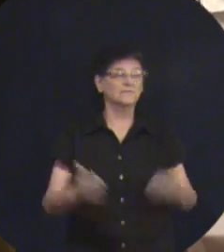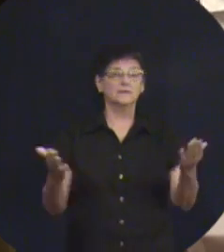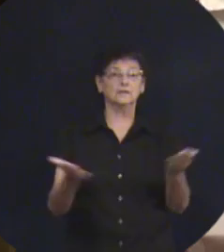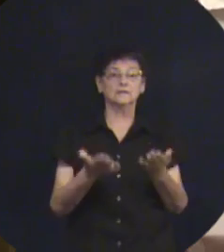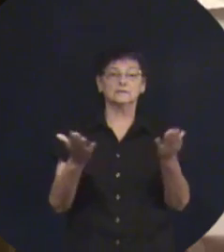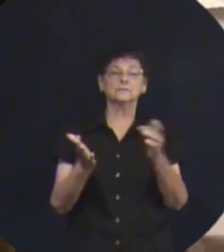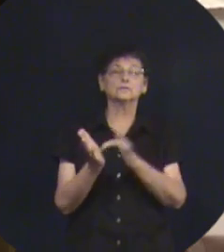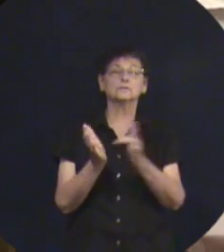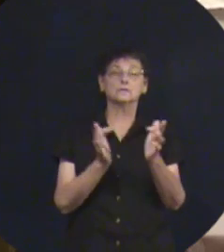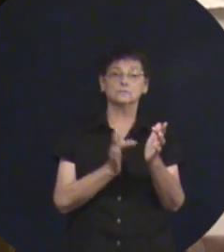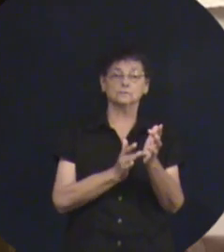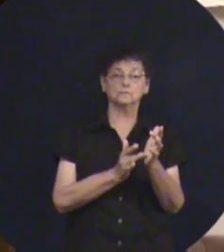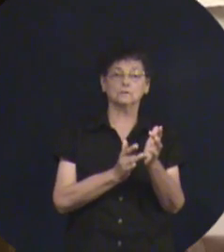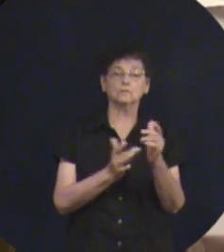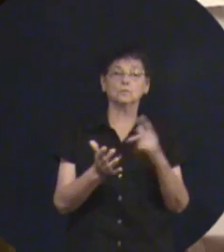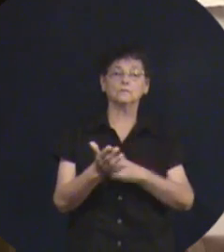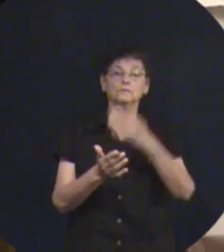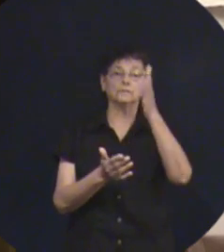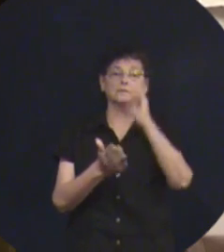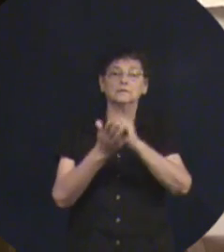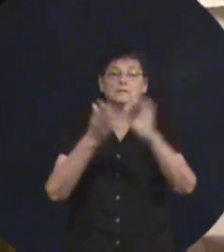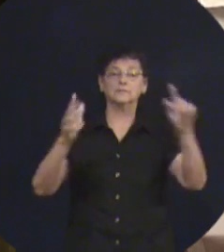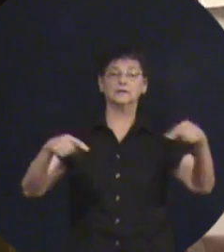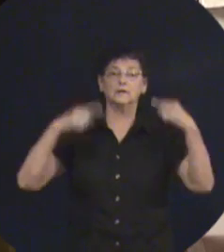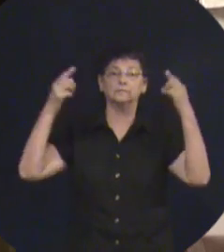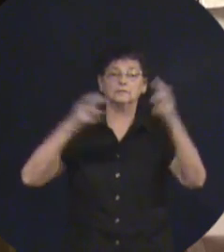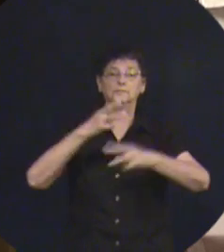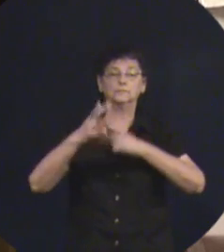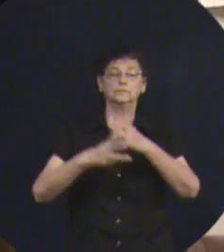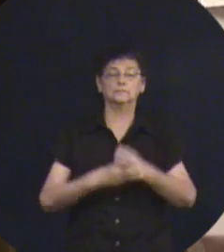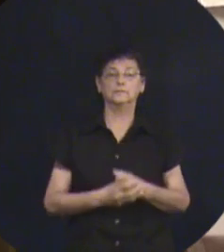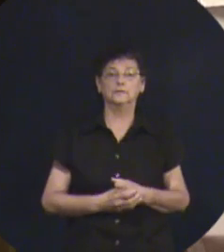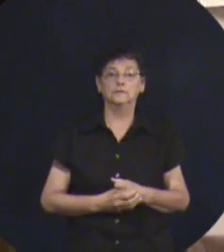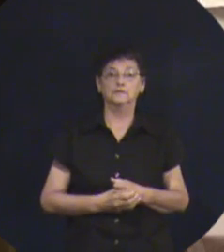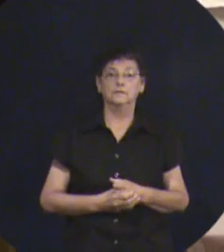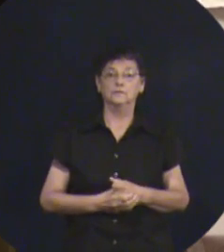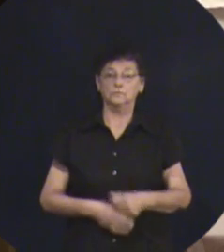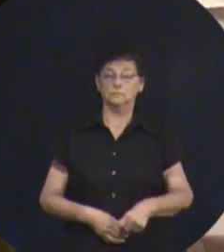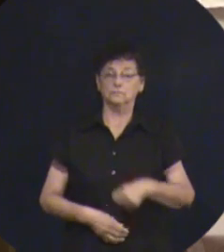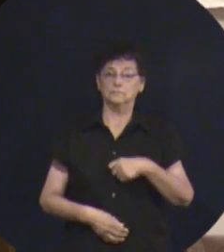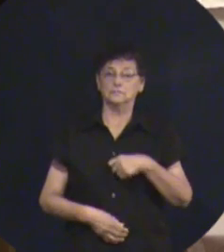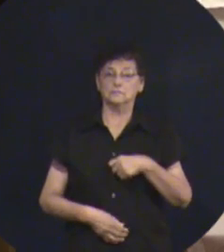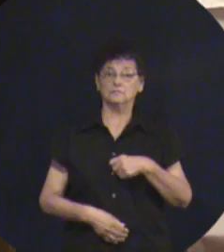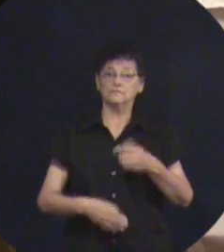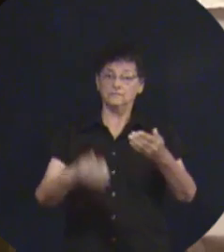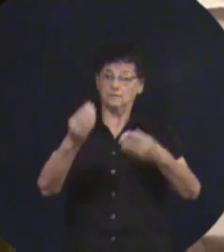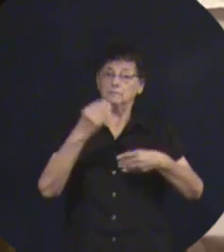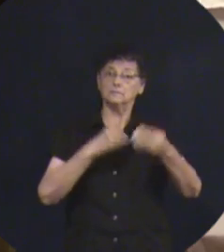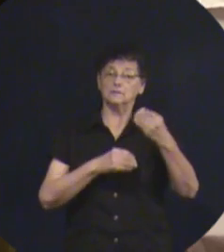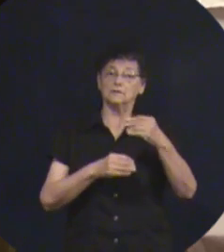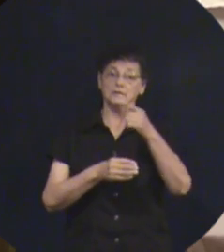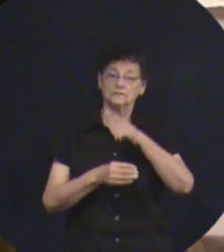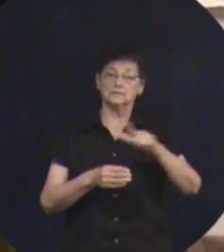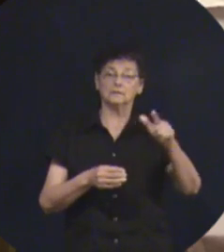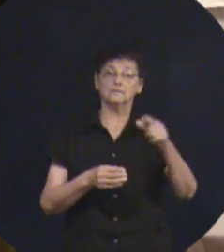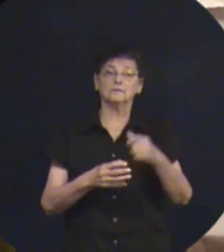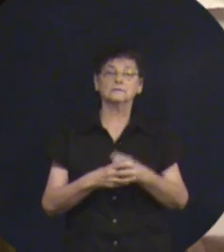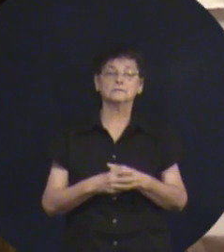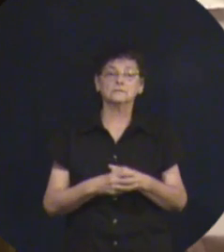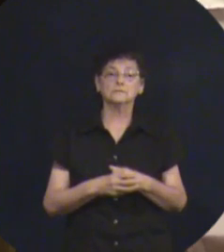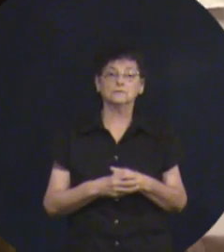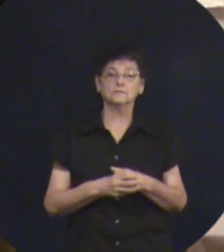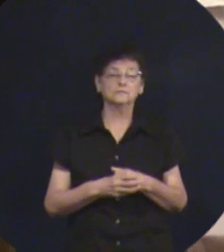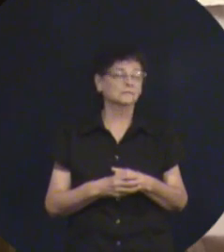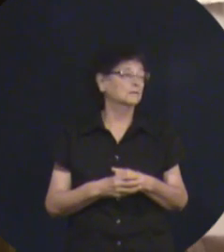Este es Jesús, el Cordero de Dios que quita el pecado del mundo. Dichosos los invitados a la cena